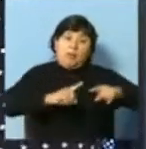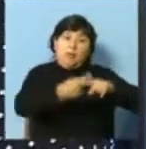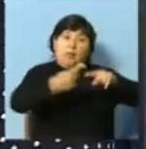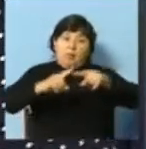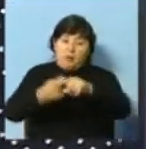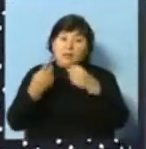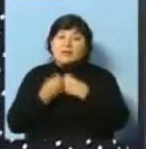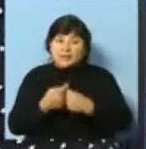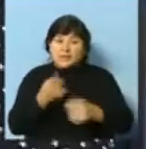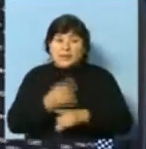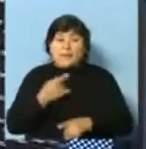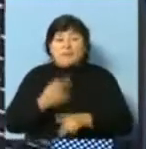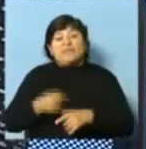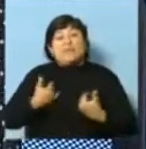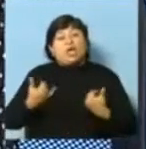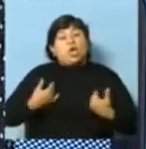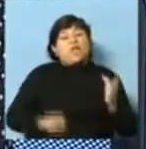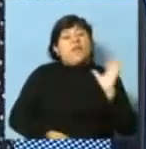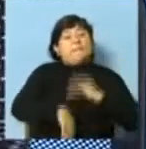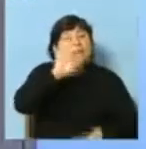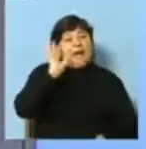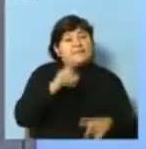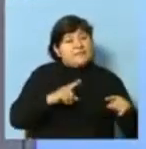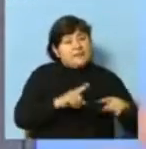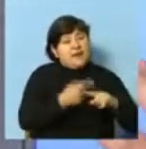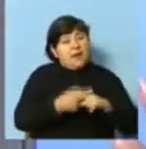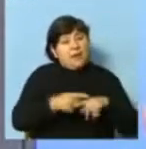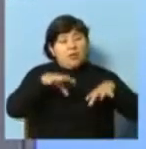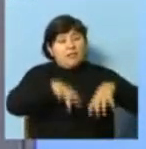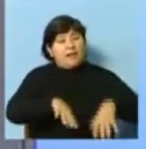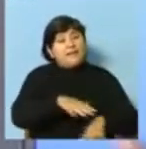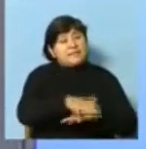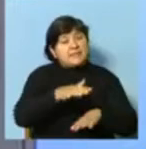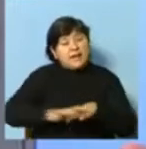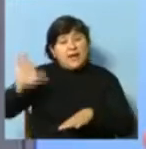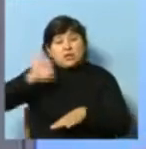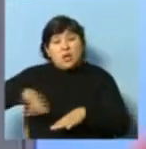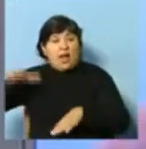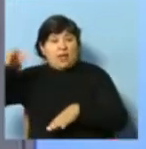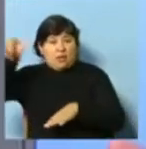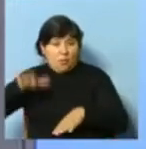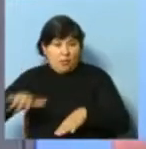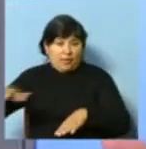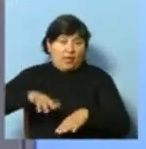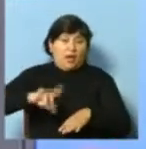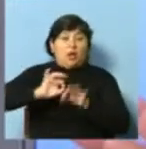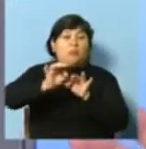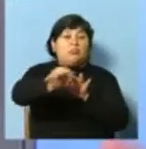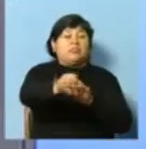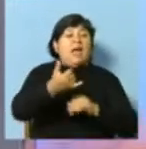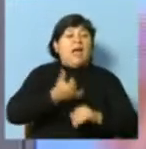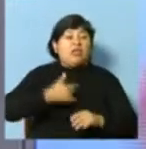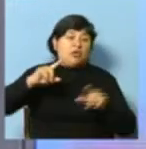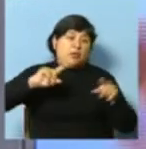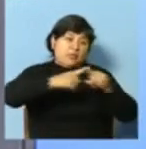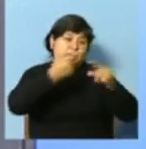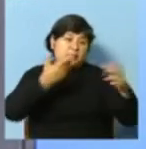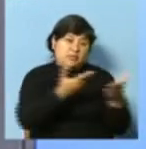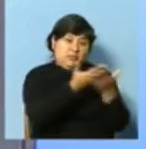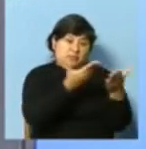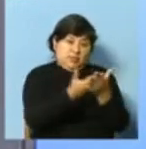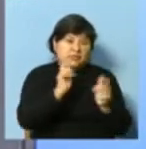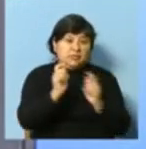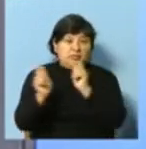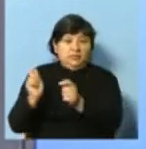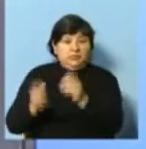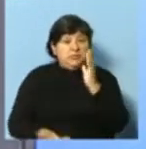céntrico desde los viejos barrios desde alto comedero sea de donde recibe usted más pedidos más solicitudes